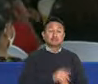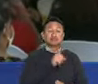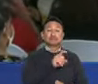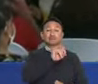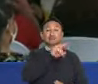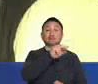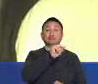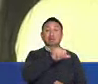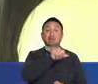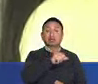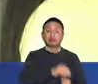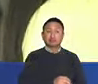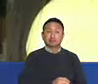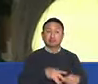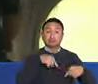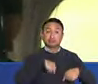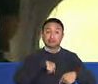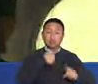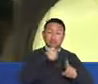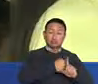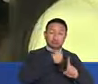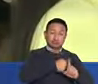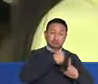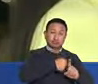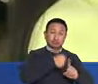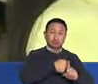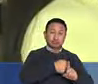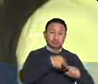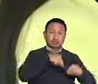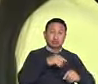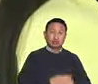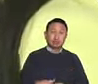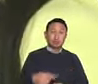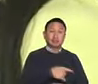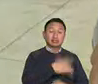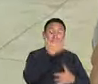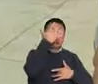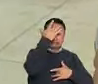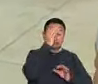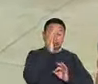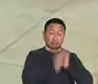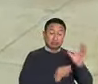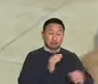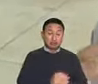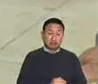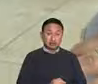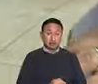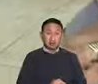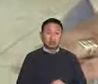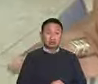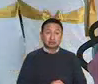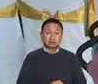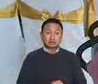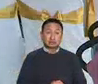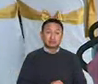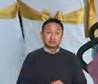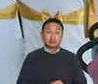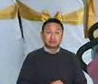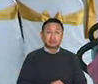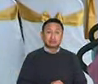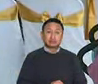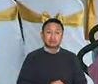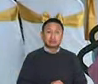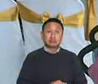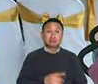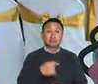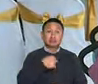Jimena Rodríguez, quien ha luchado para mantener su lavandería contra una pandemia y para rematar el aluvión. Nos vimos